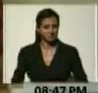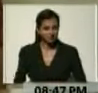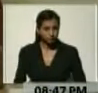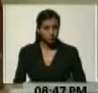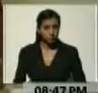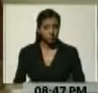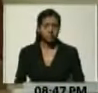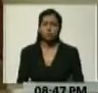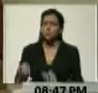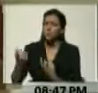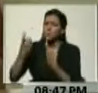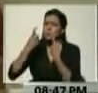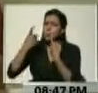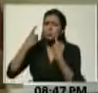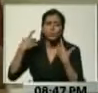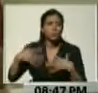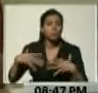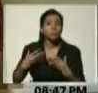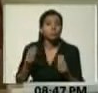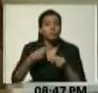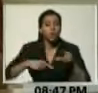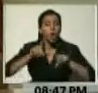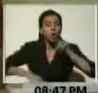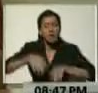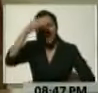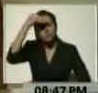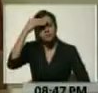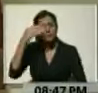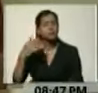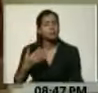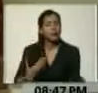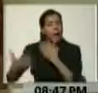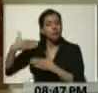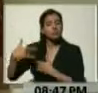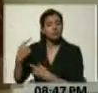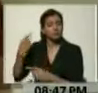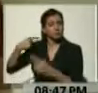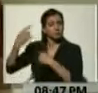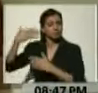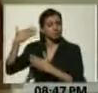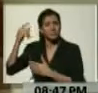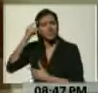¿Cuántas enseñanzas hemos sacado de aquellos días trágicos de abril de 2002?